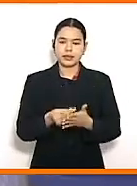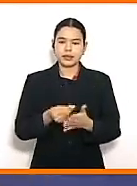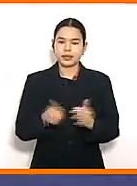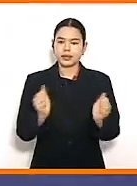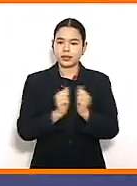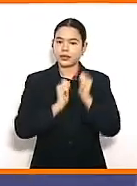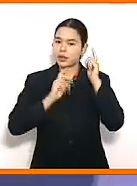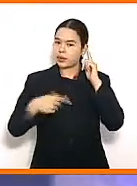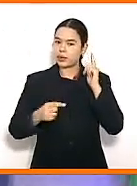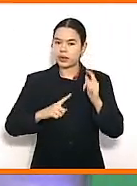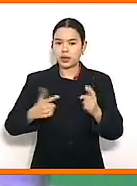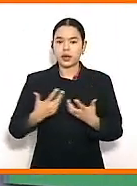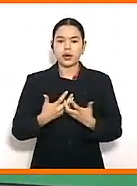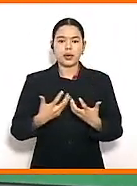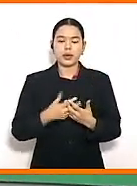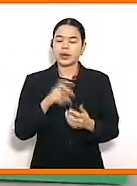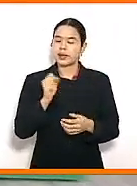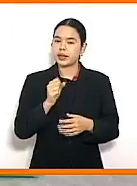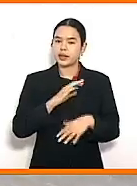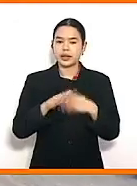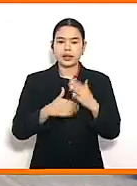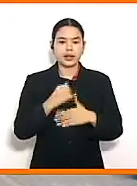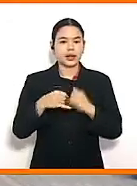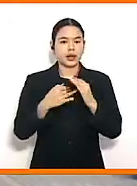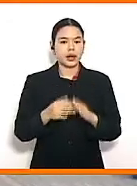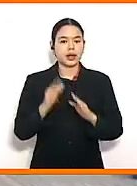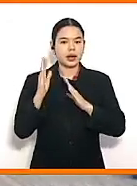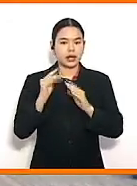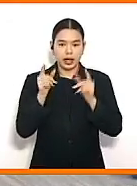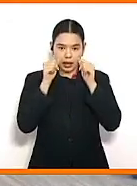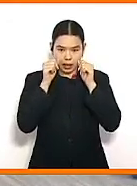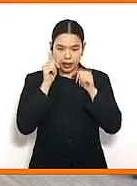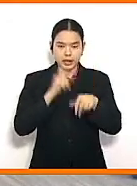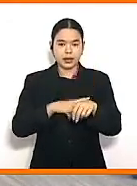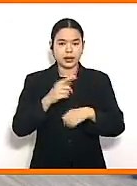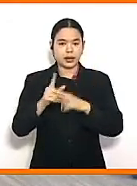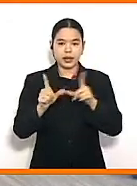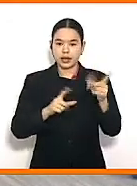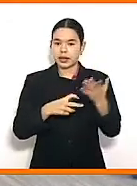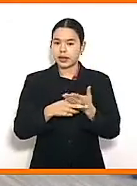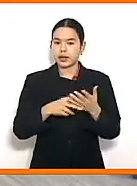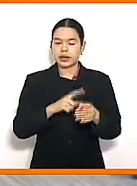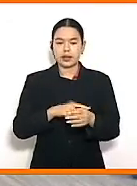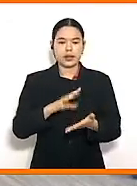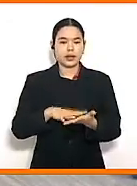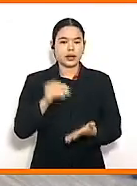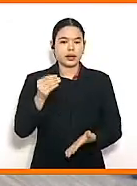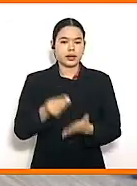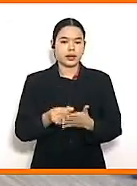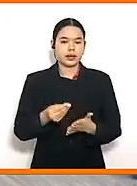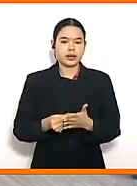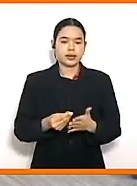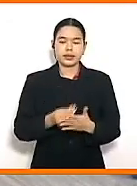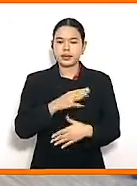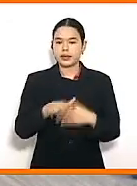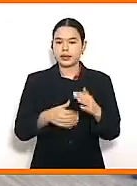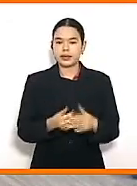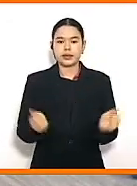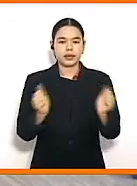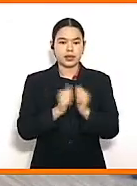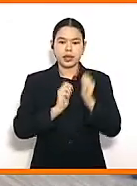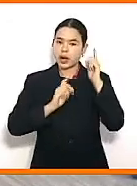diaria junto a Kate. Así es, jugador, atento y con jugada en mano, porque es momento de saber cómo multiplicar tu dinero junto a